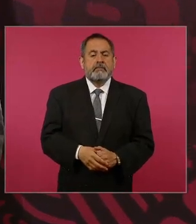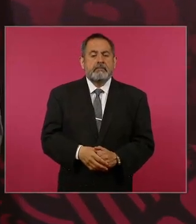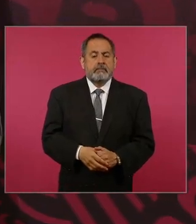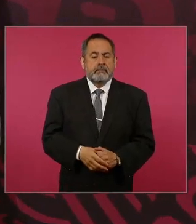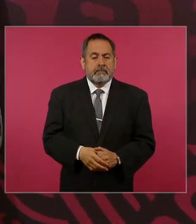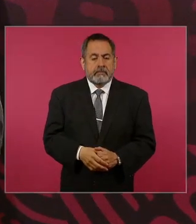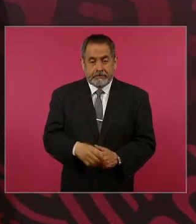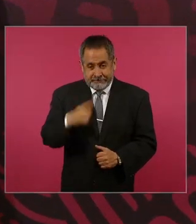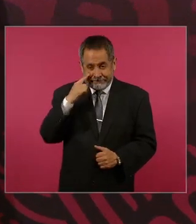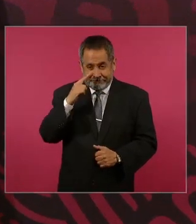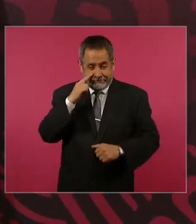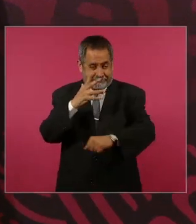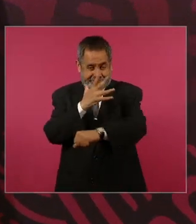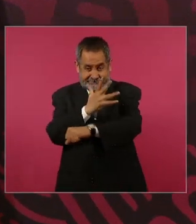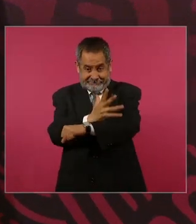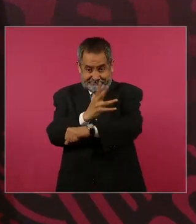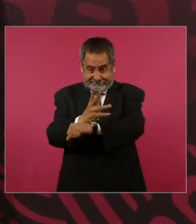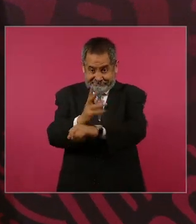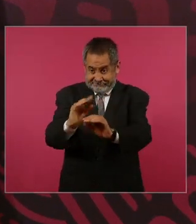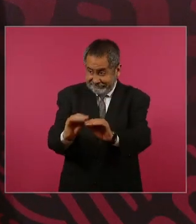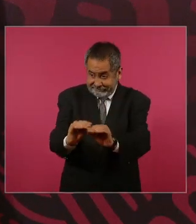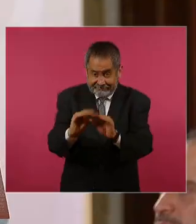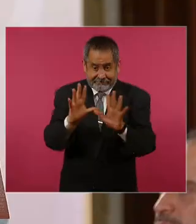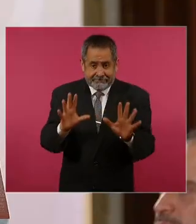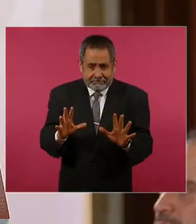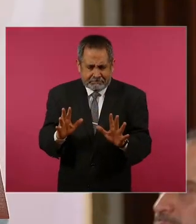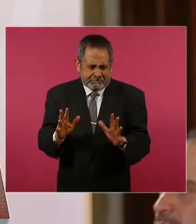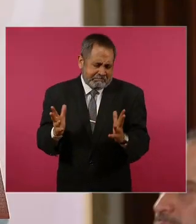hay transparencia,